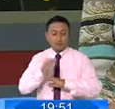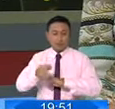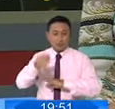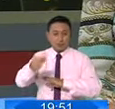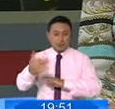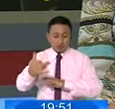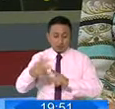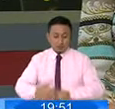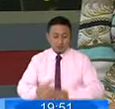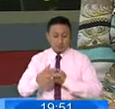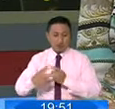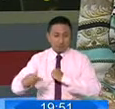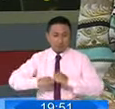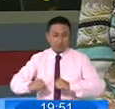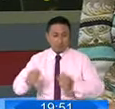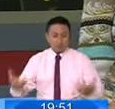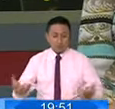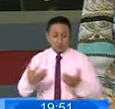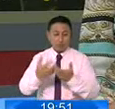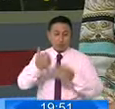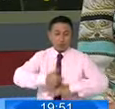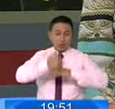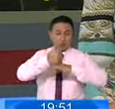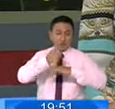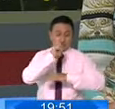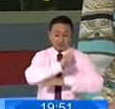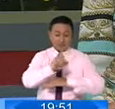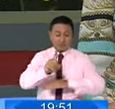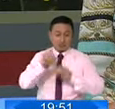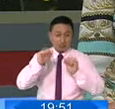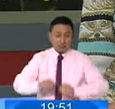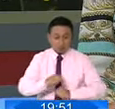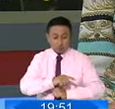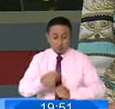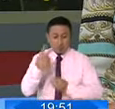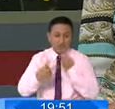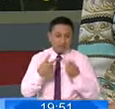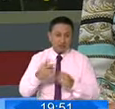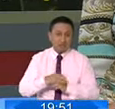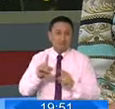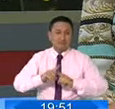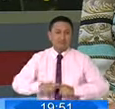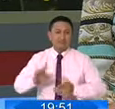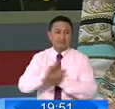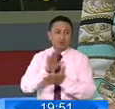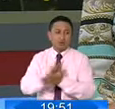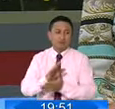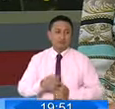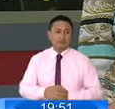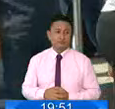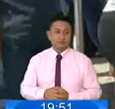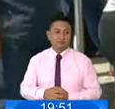Pueblo emprendió un trabajo colectivo con las autoridades competentes para realizar visitas a los distintos colegios.